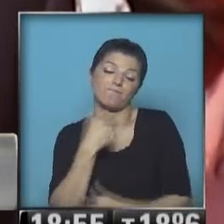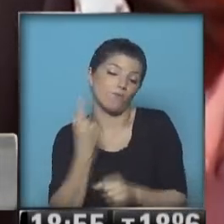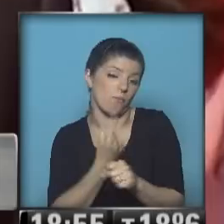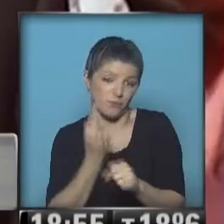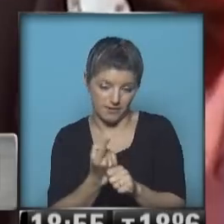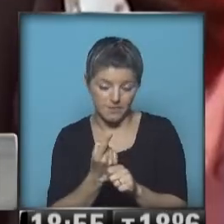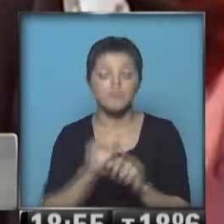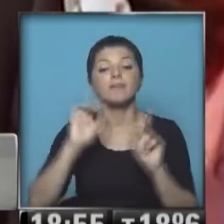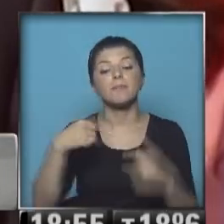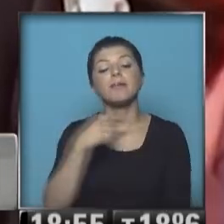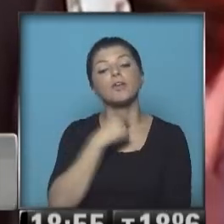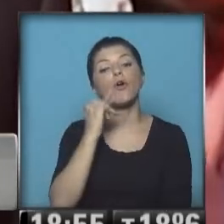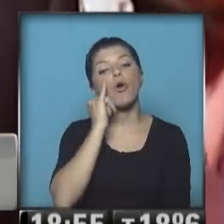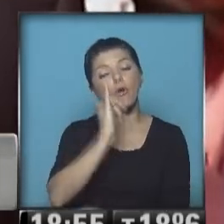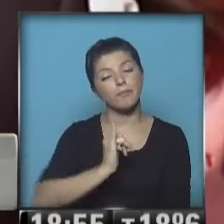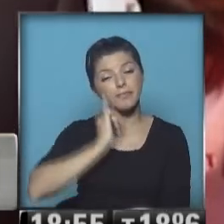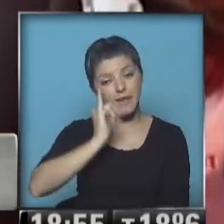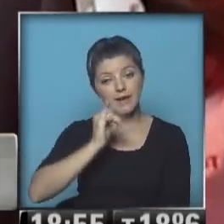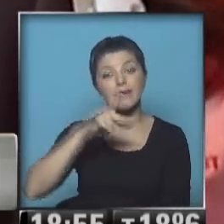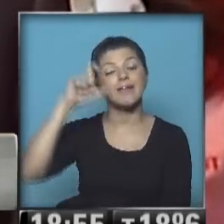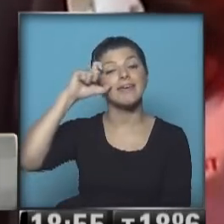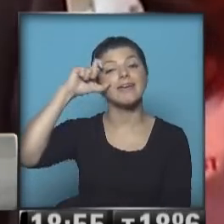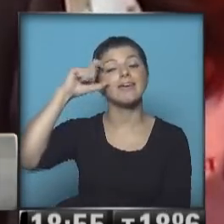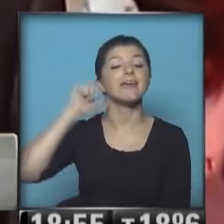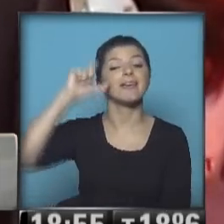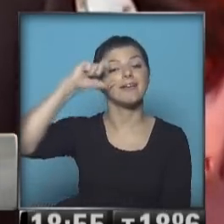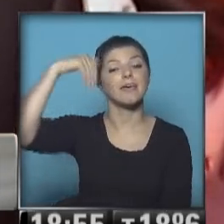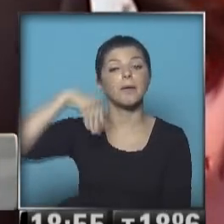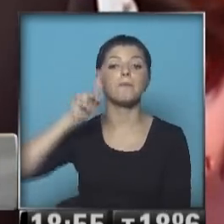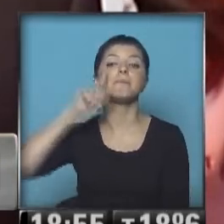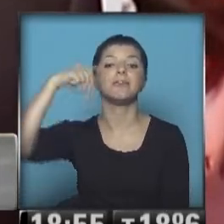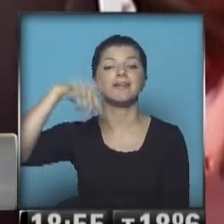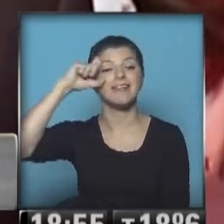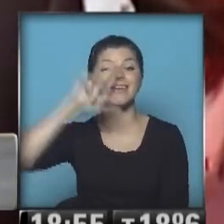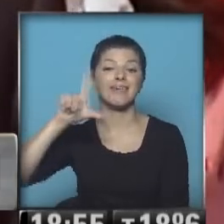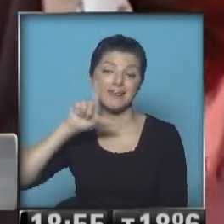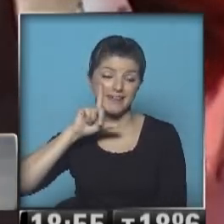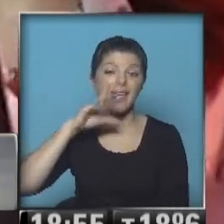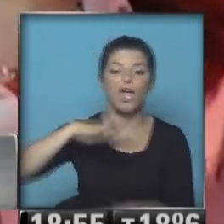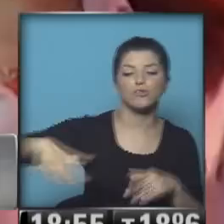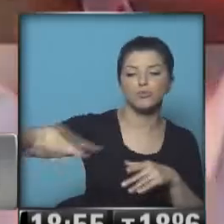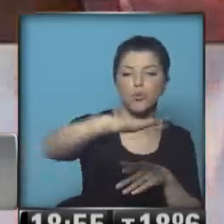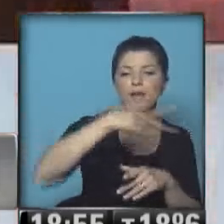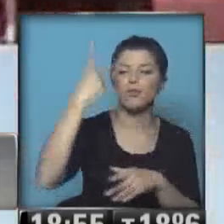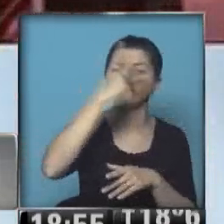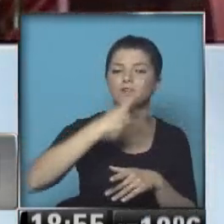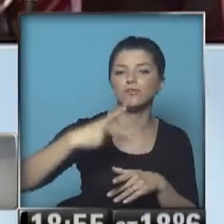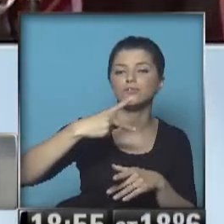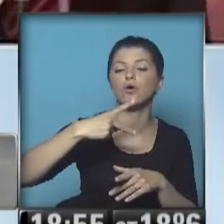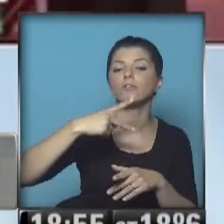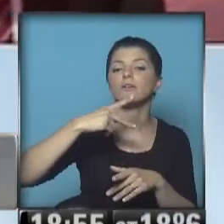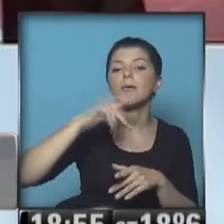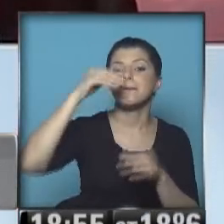Quiero comentarle que Geminelli Sociedad Anónima está en un predio de 200.000 metros cuadrados, de los cuales 30.000